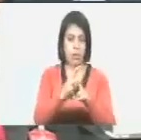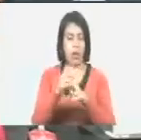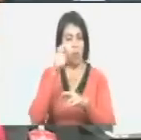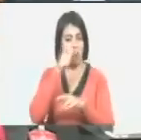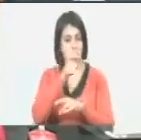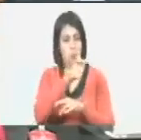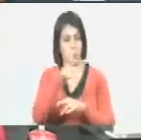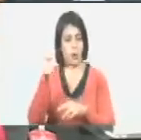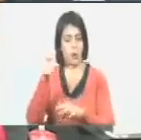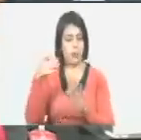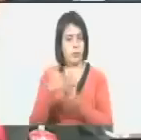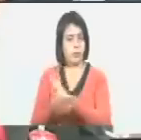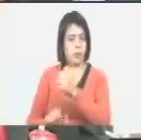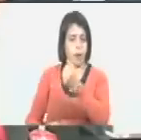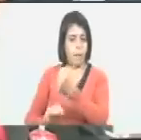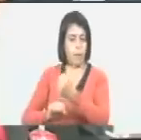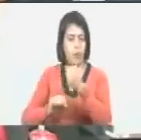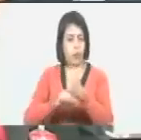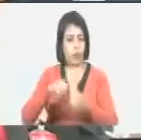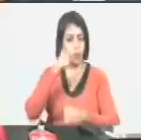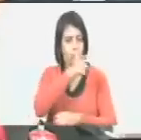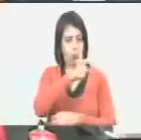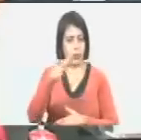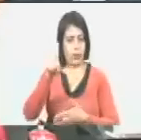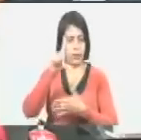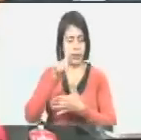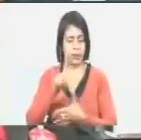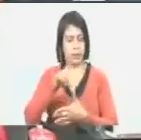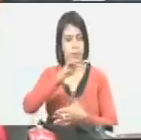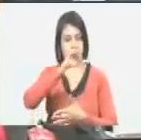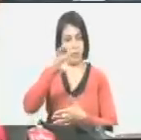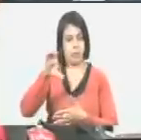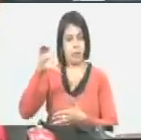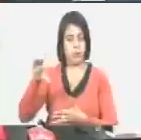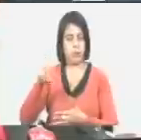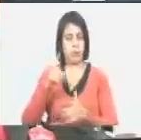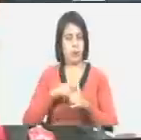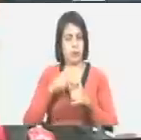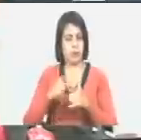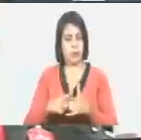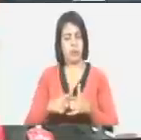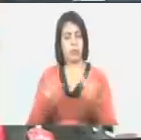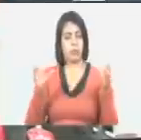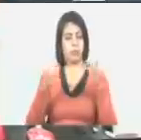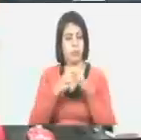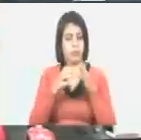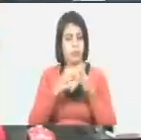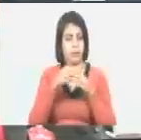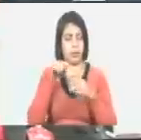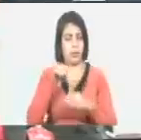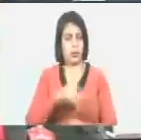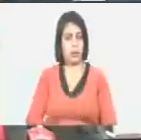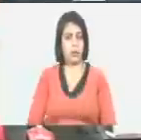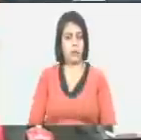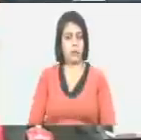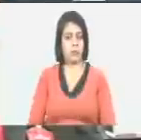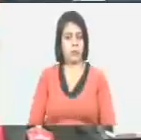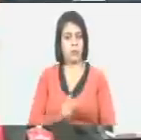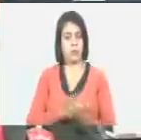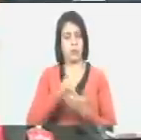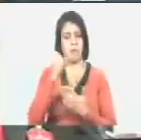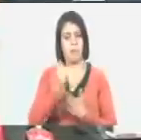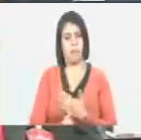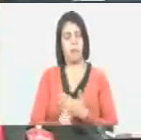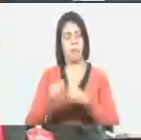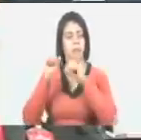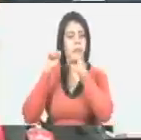unido, en apoyo de los pueblos de América Latina y el Caribe, conformaron un proyecto